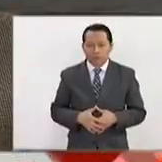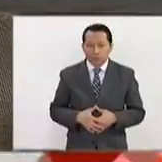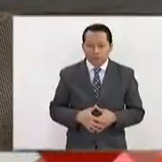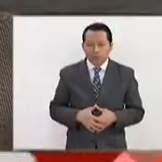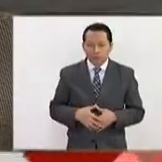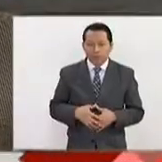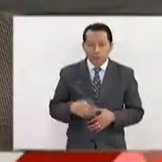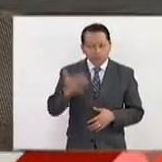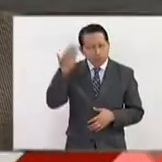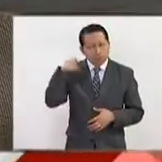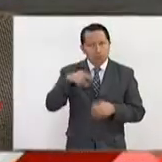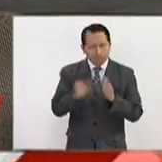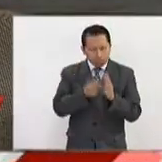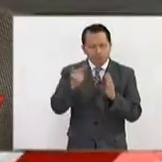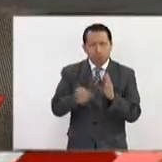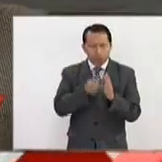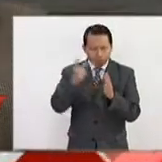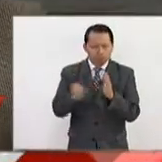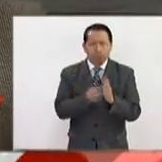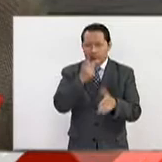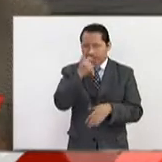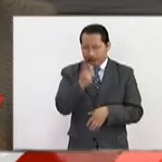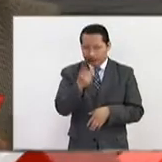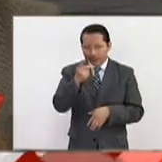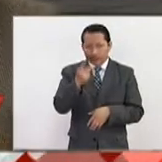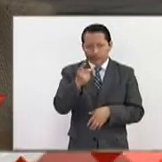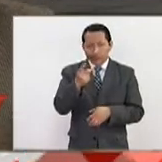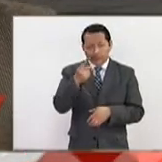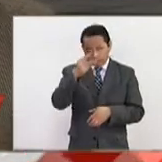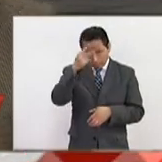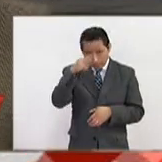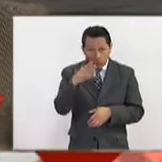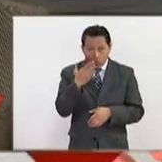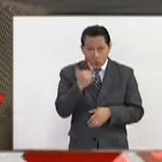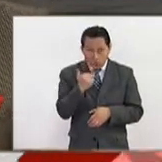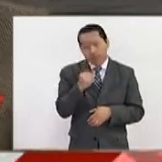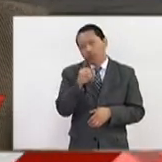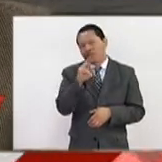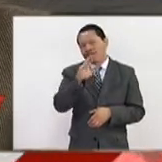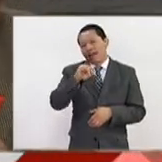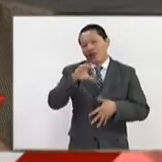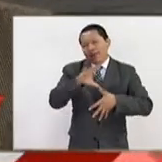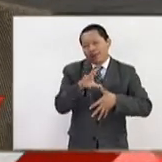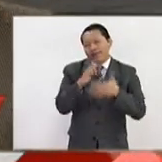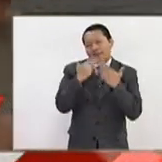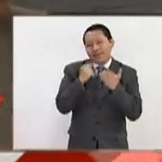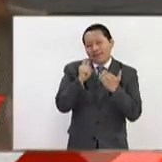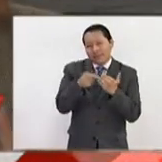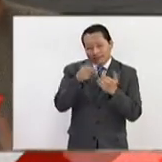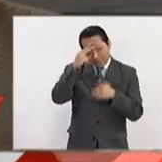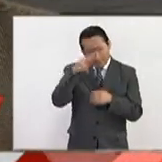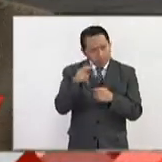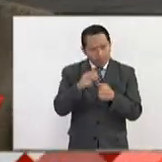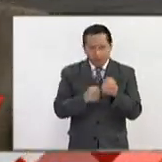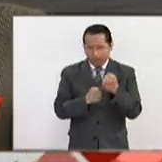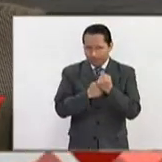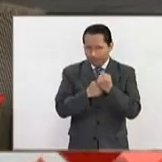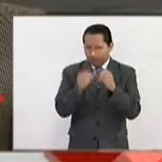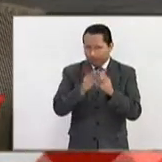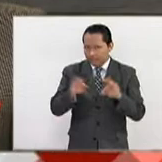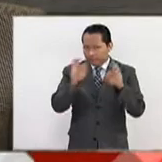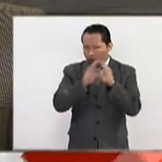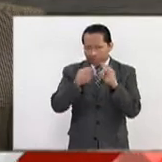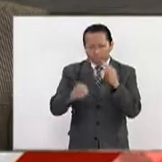Dicho muchas veces que sin México pues no habría Iberoamérica. México ha sido un pilar fundamental de